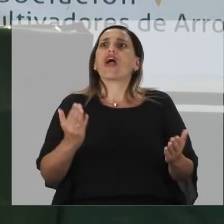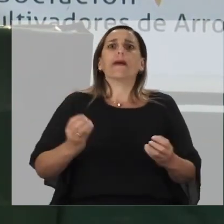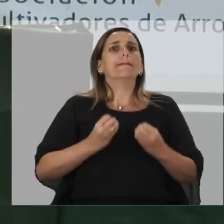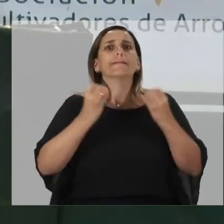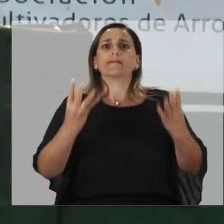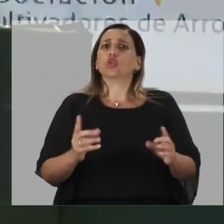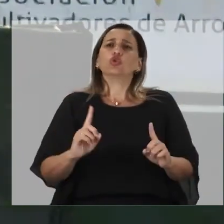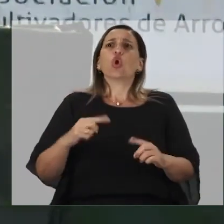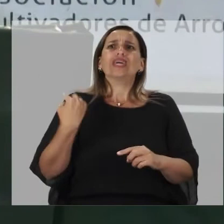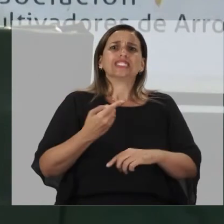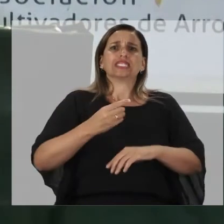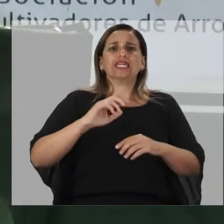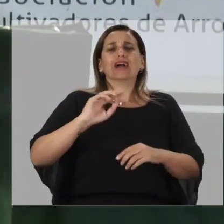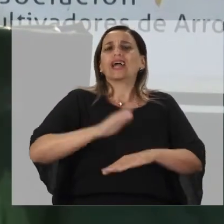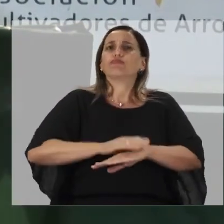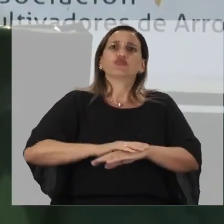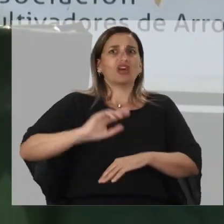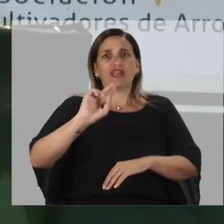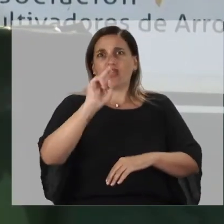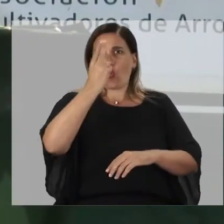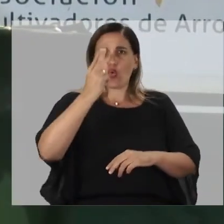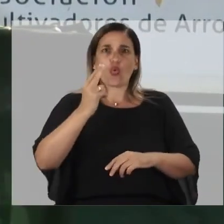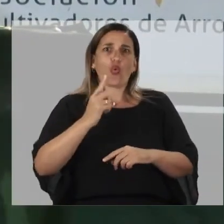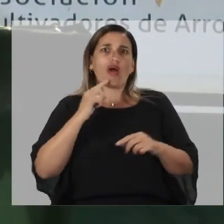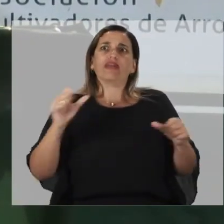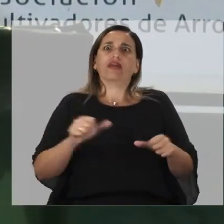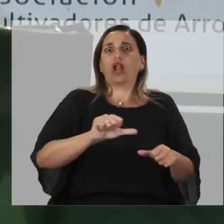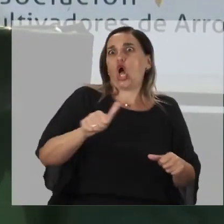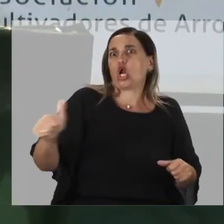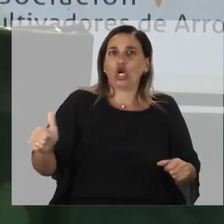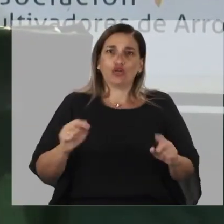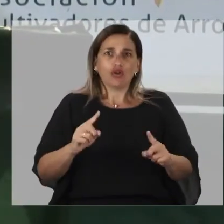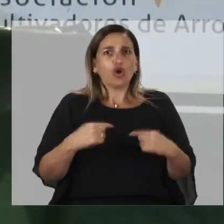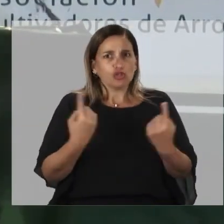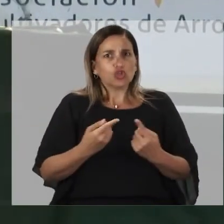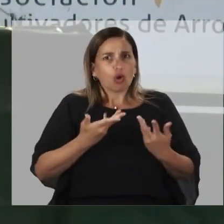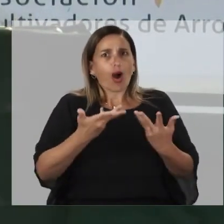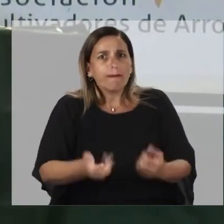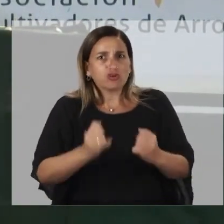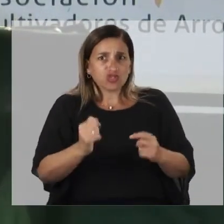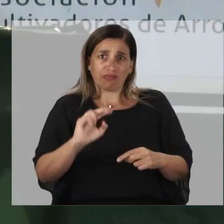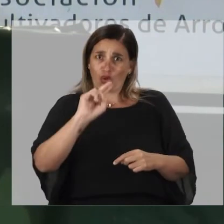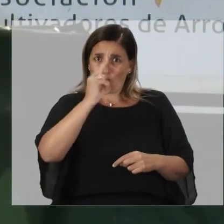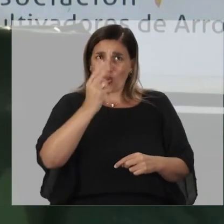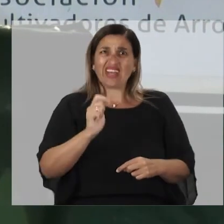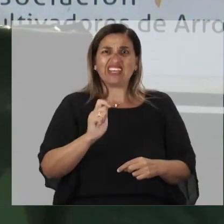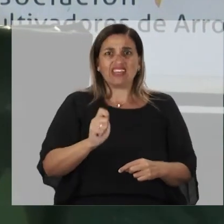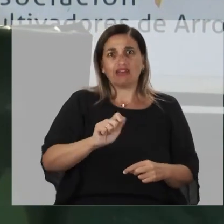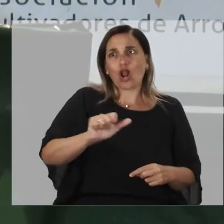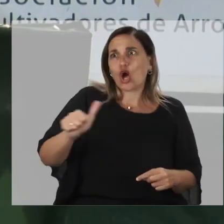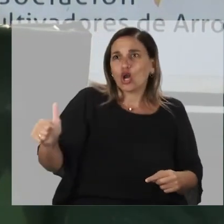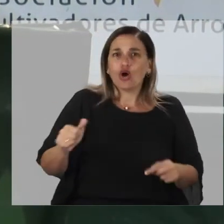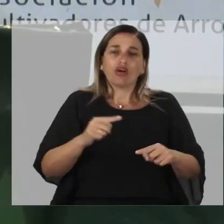para sacar el país adelante. Nosotros no sacamos el país adelante, nosotros somos el estribo, nosotros somos el escalón. El país